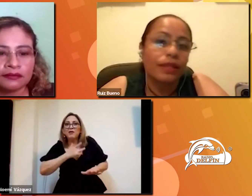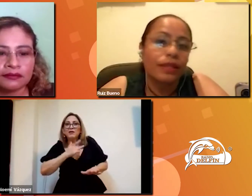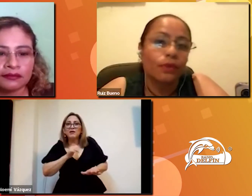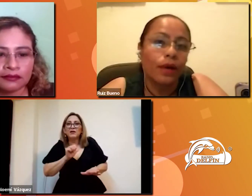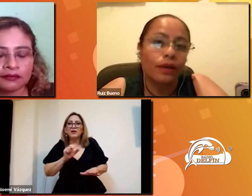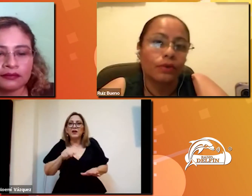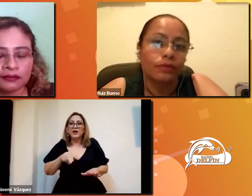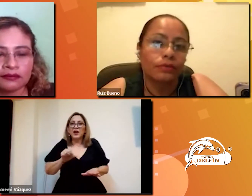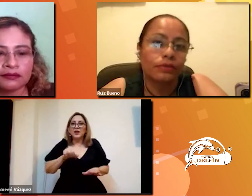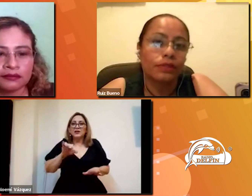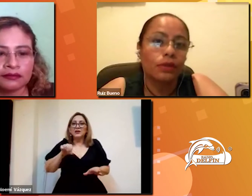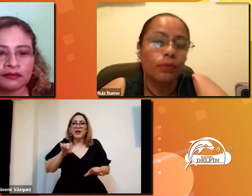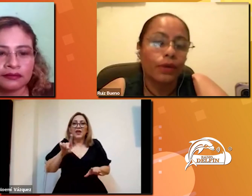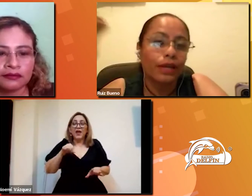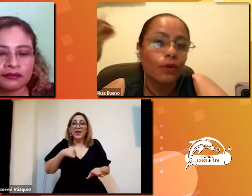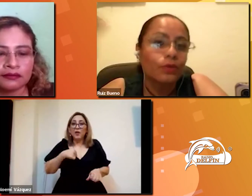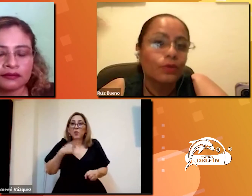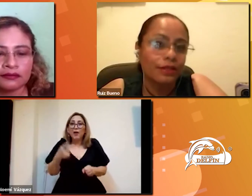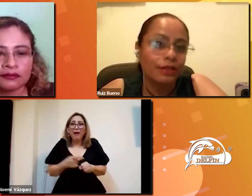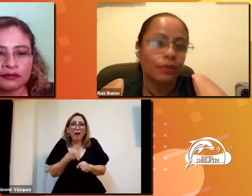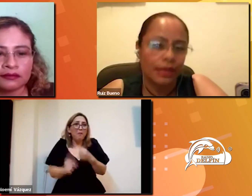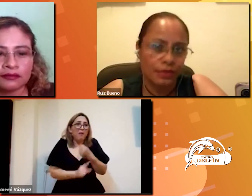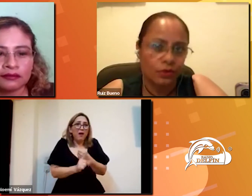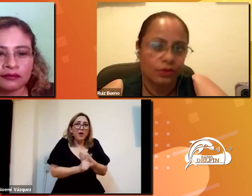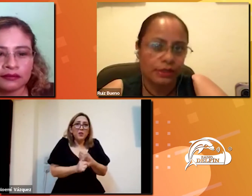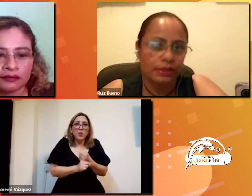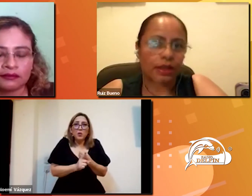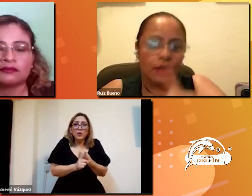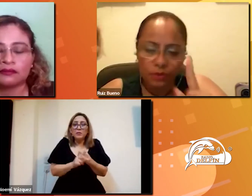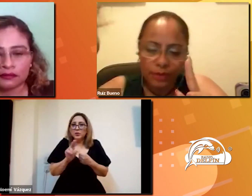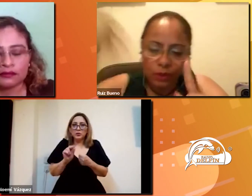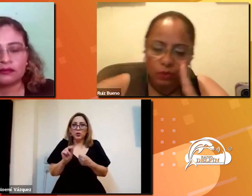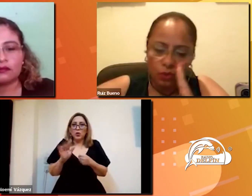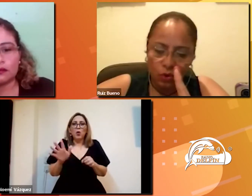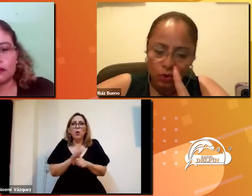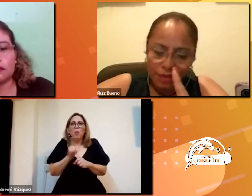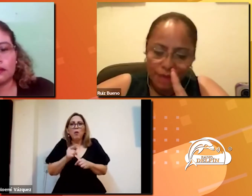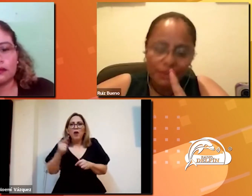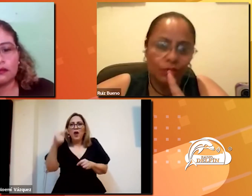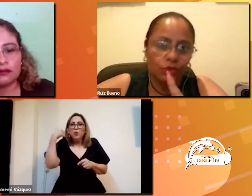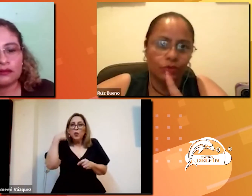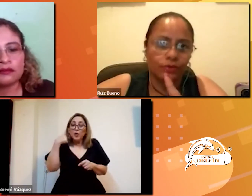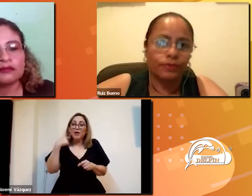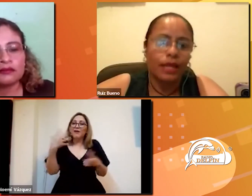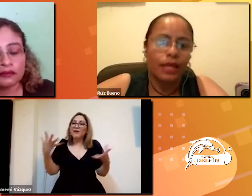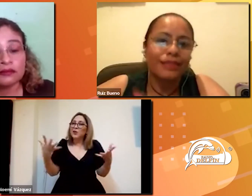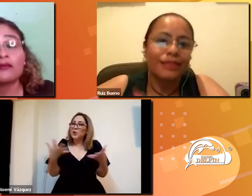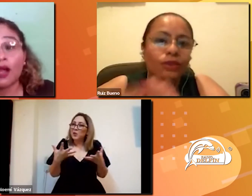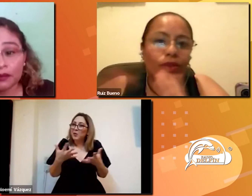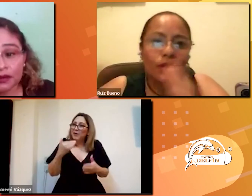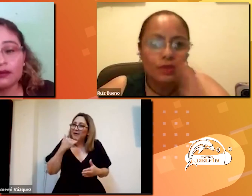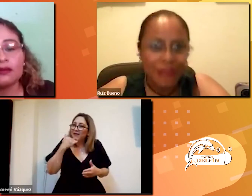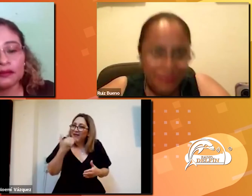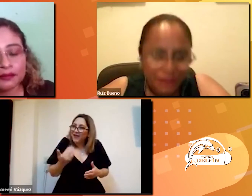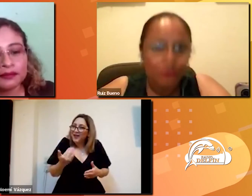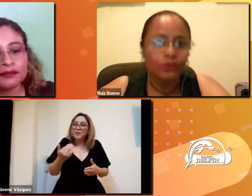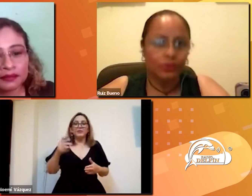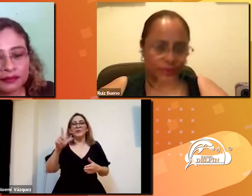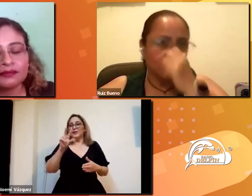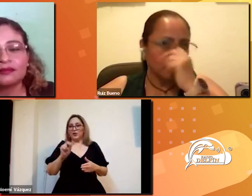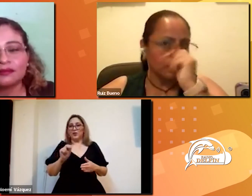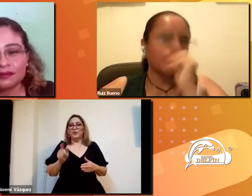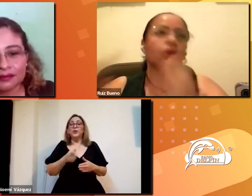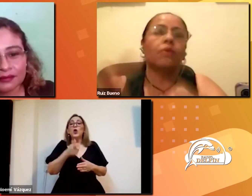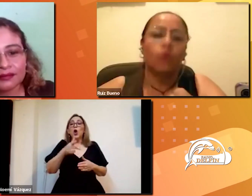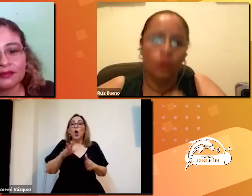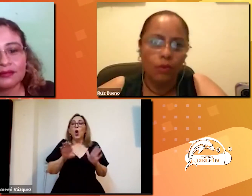esté sucediendo algo, sino porque no estoy haciendo bien las cosas. Número uno, los hábitos. Dentro de los hábitos,